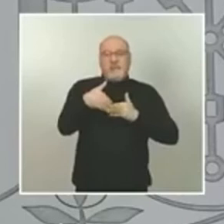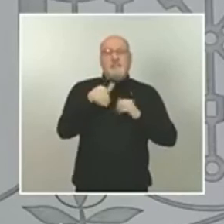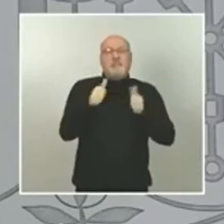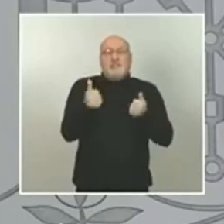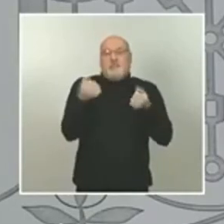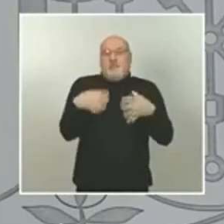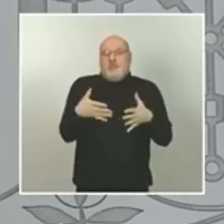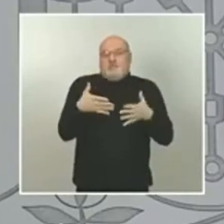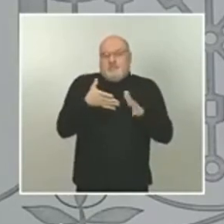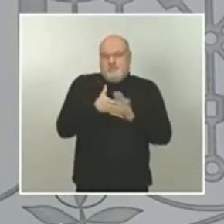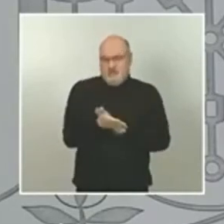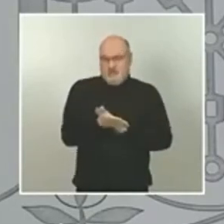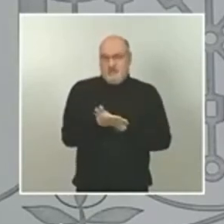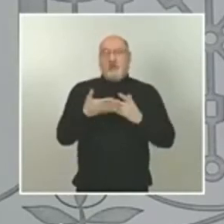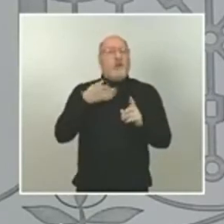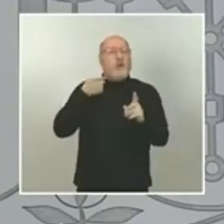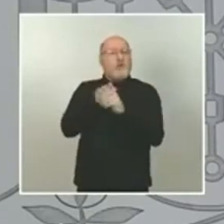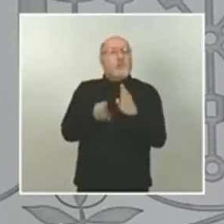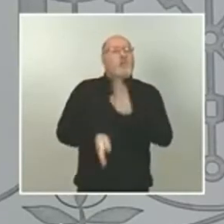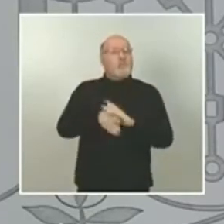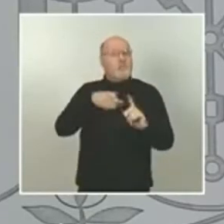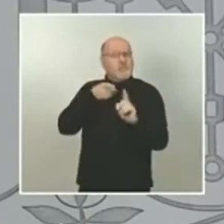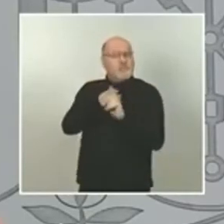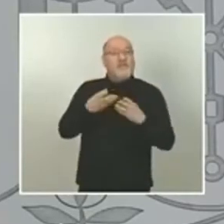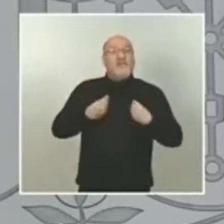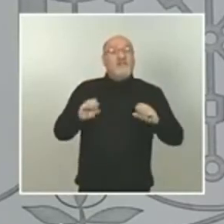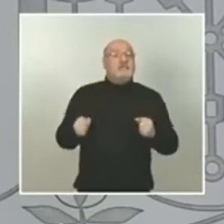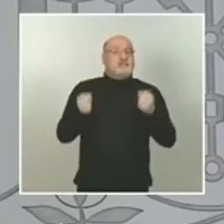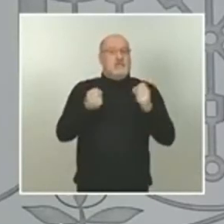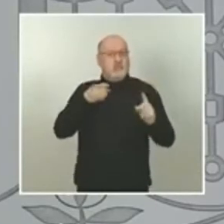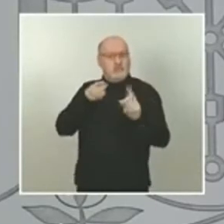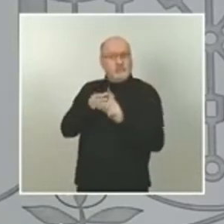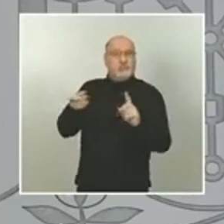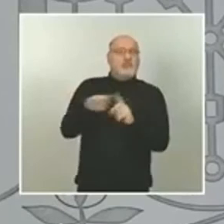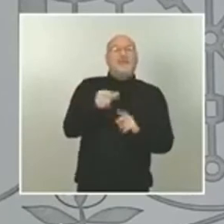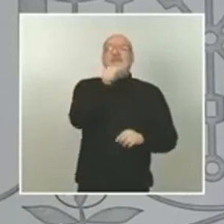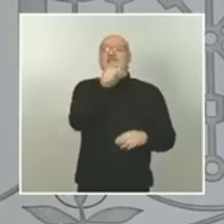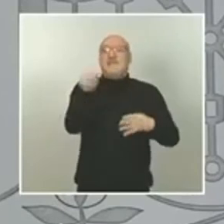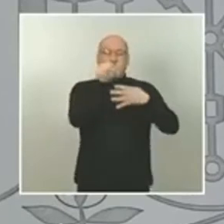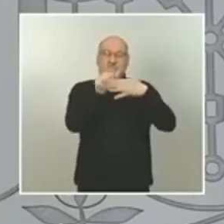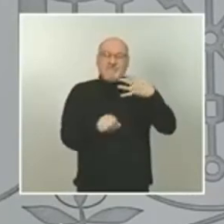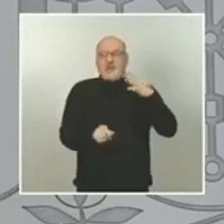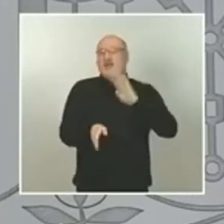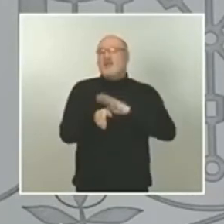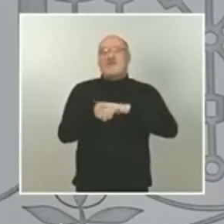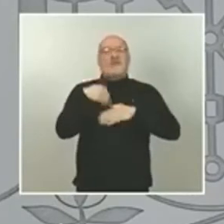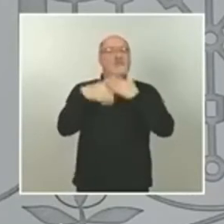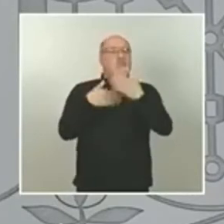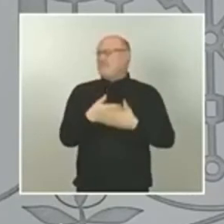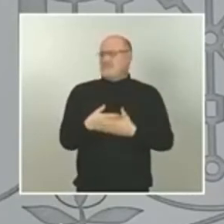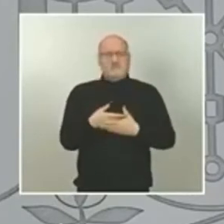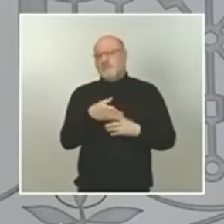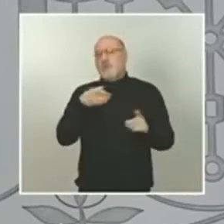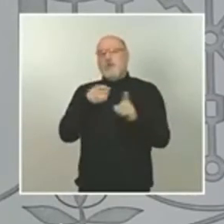nuestro objetivo sigue siendo salvar vidas, no salvar semanas. Nuestro objetivo sigue siendo, reitero, salvar